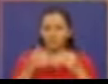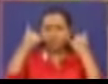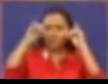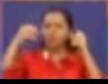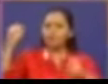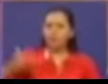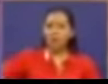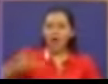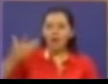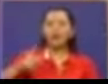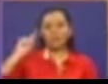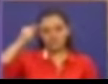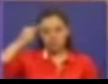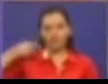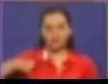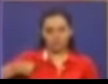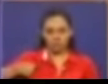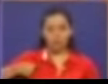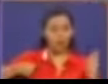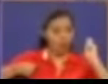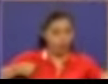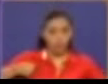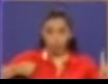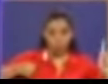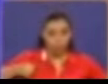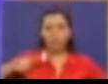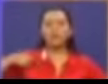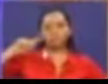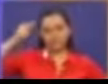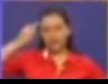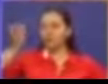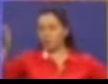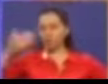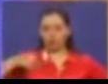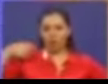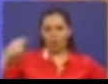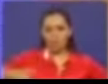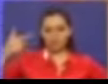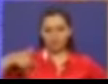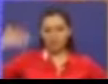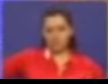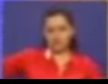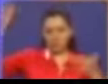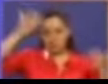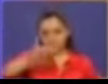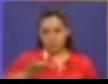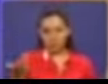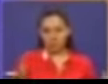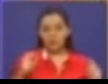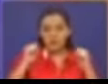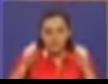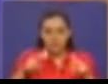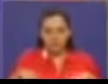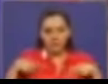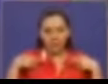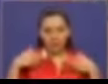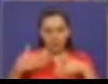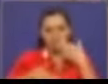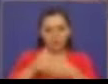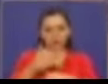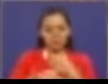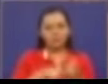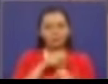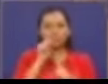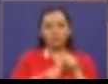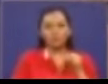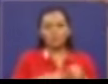caro, ahí debe entrar el Estado, para impulsar ese círculo virtuoso de bienestar y romper